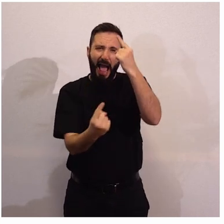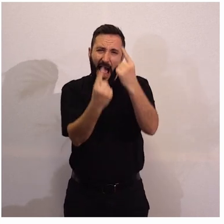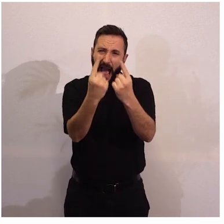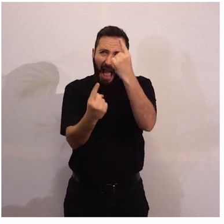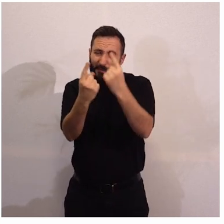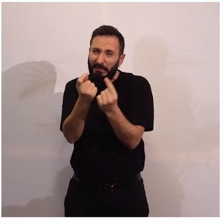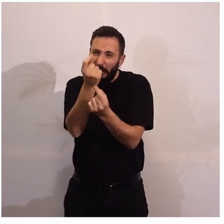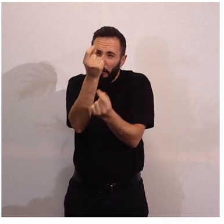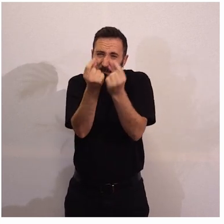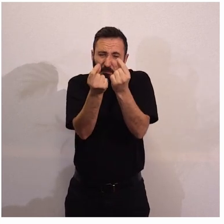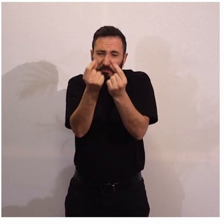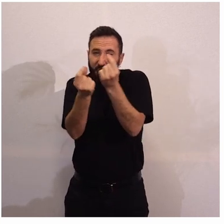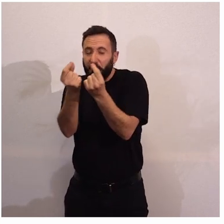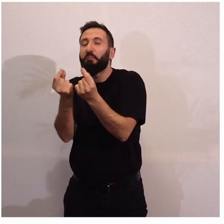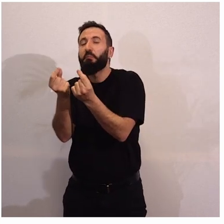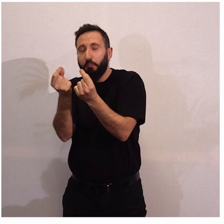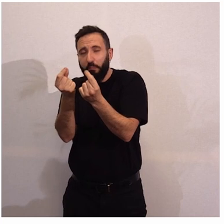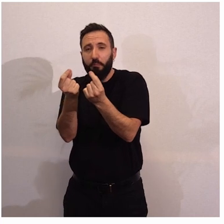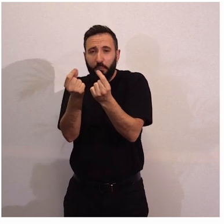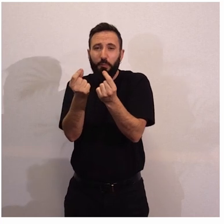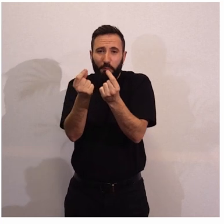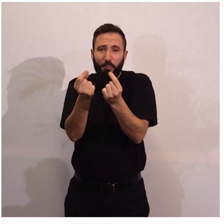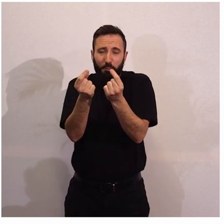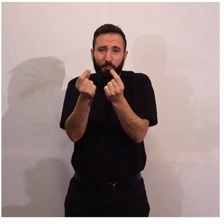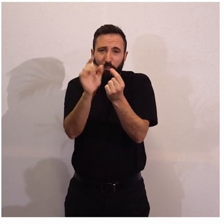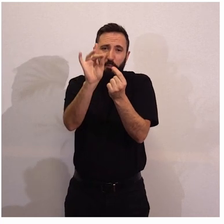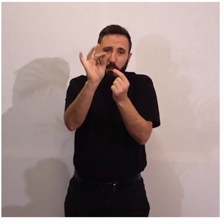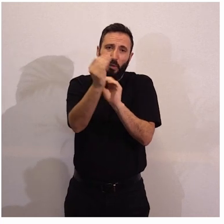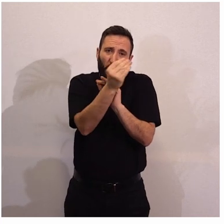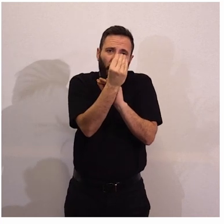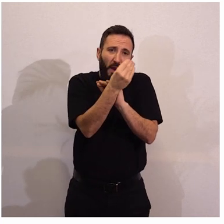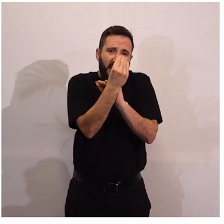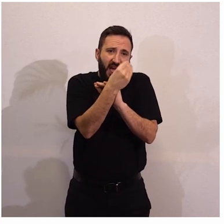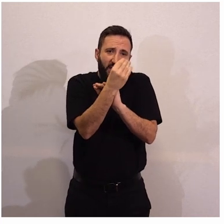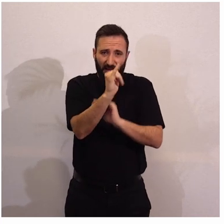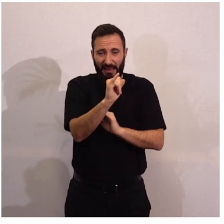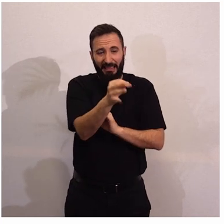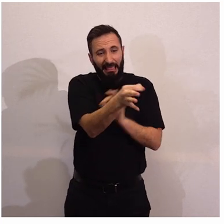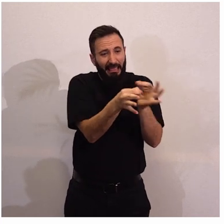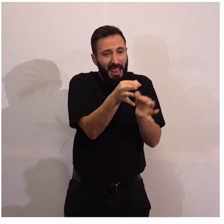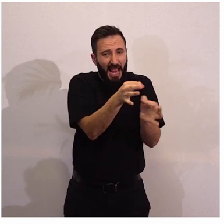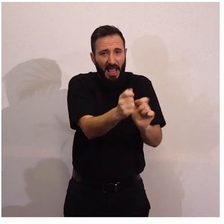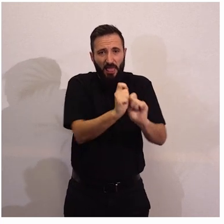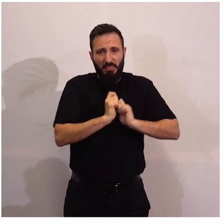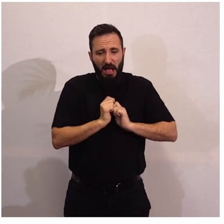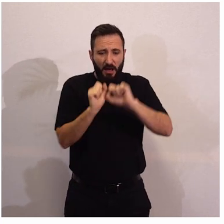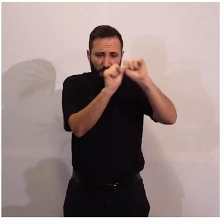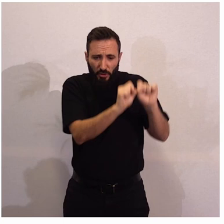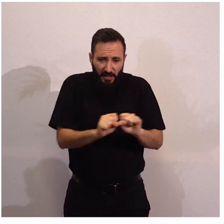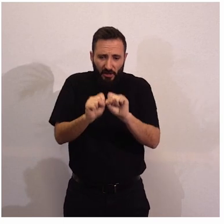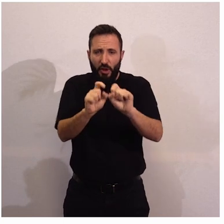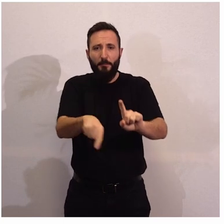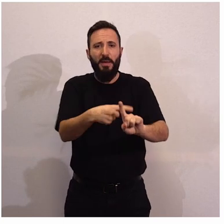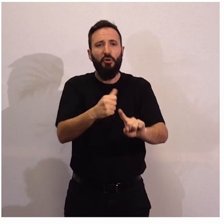islas en donde sí estamos cuidados. En esas islas se nos protege y se nos da la